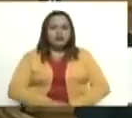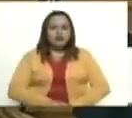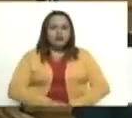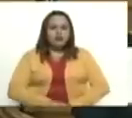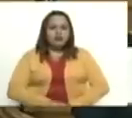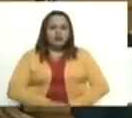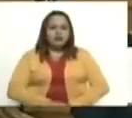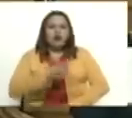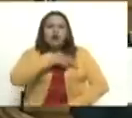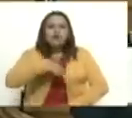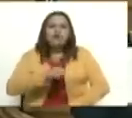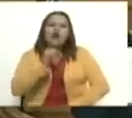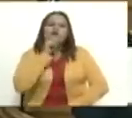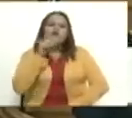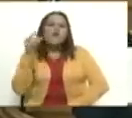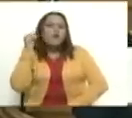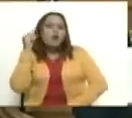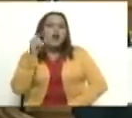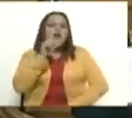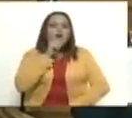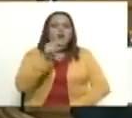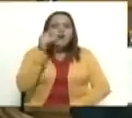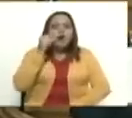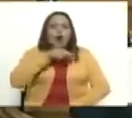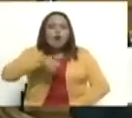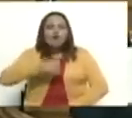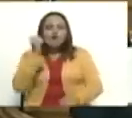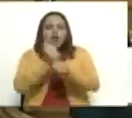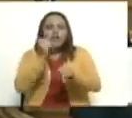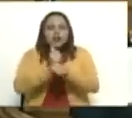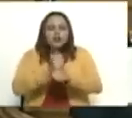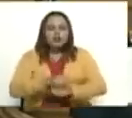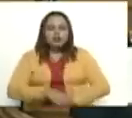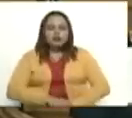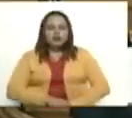con nuestros abuelos y nuestras abuelas, con nuestros obreros y nuestras obreras.